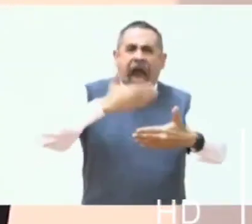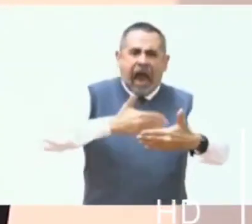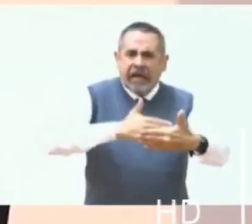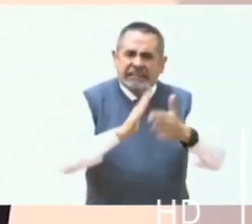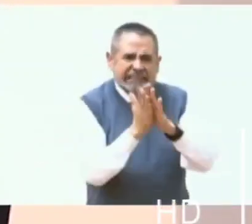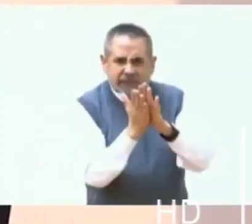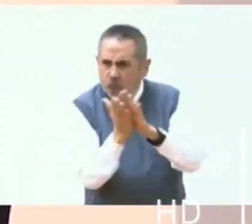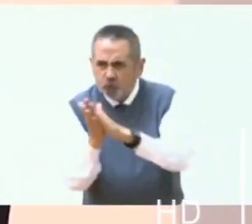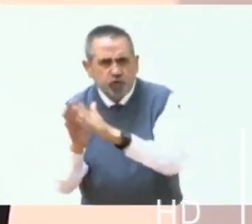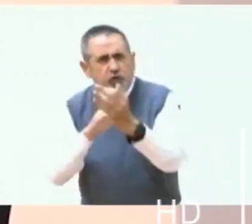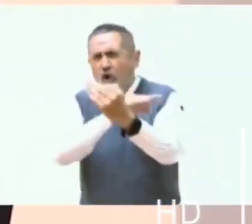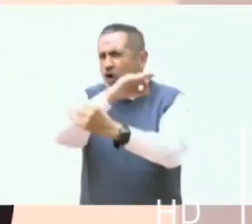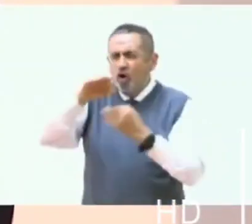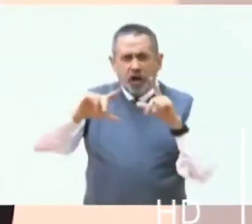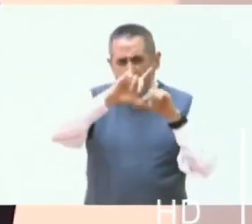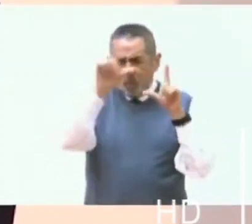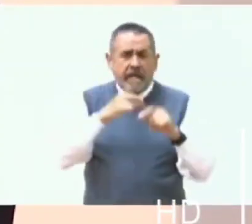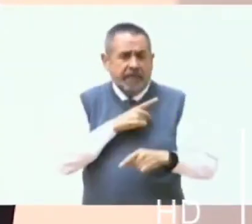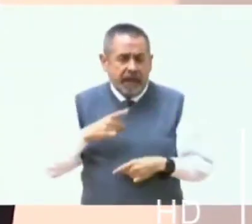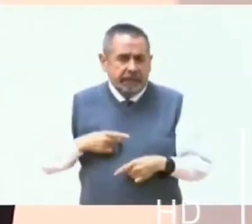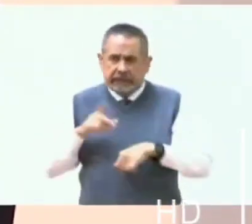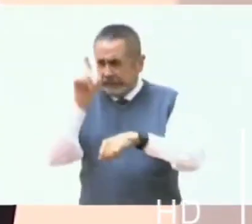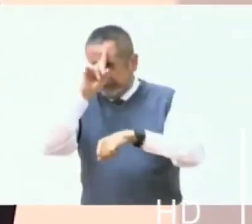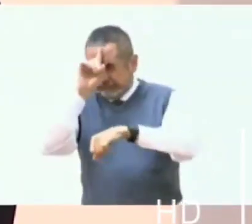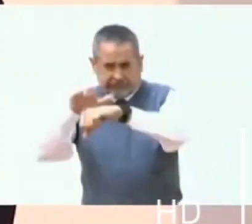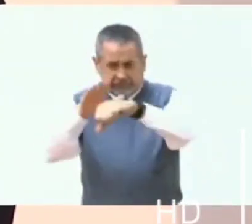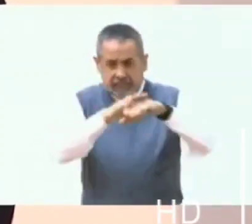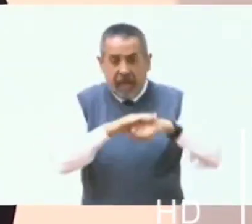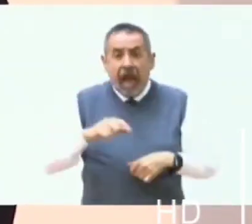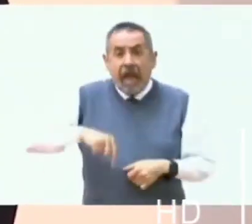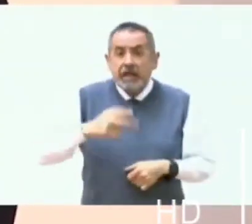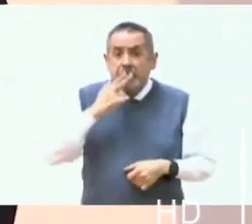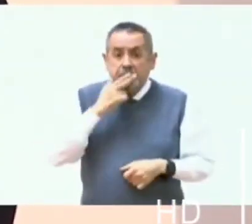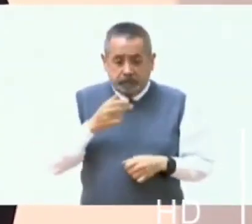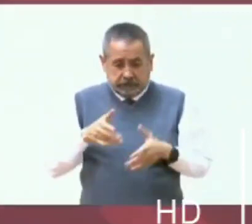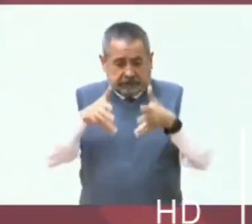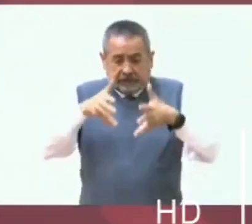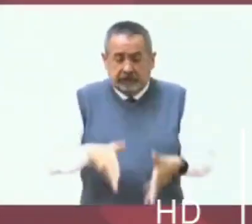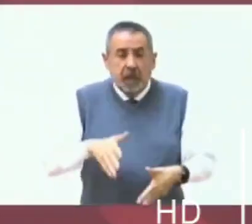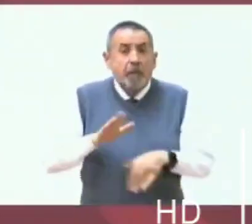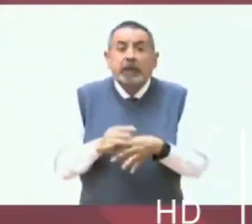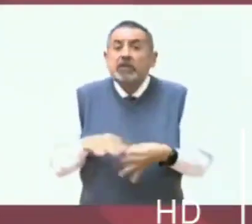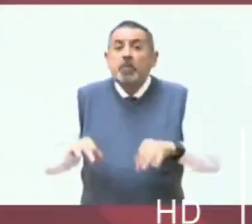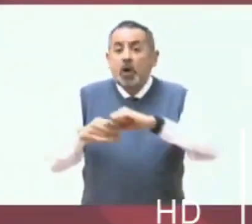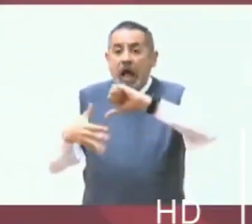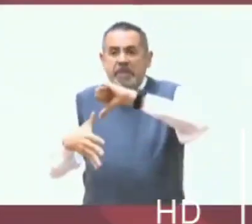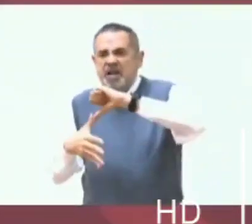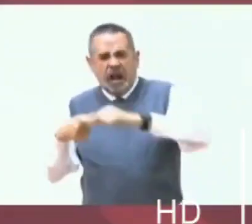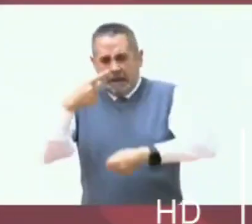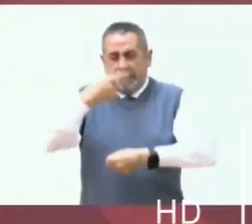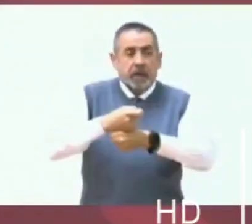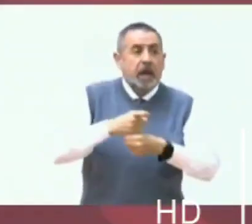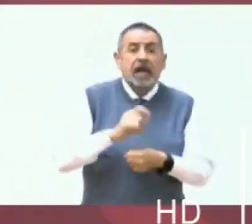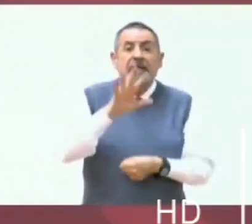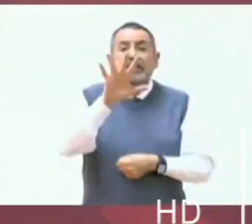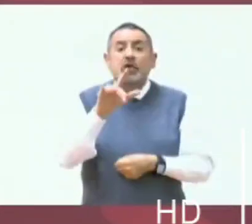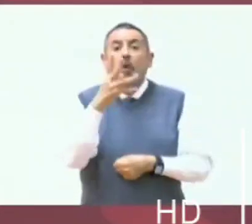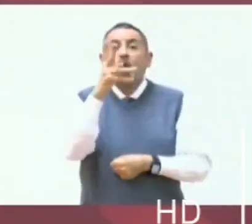resguarda y conserva el acervo histórico más importante de América Latina con 54 kilómetros lineales de